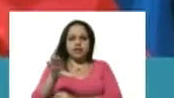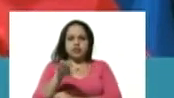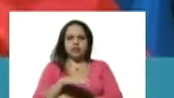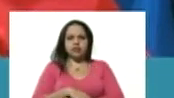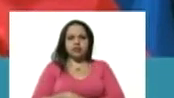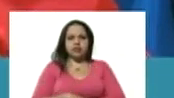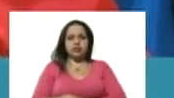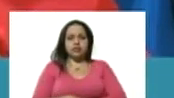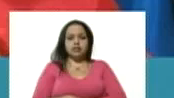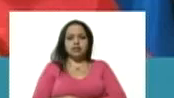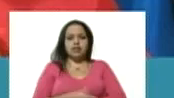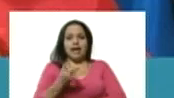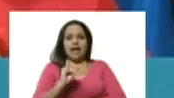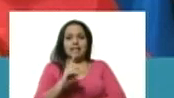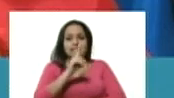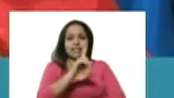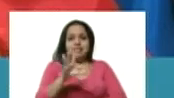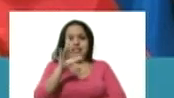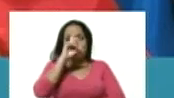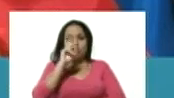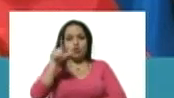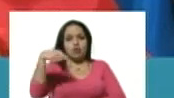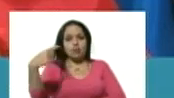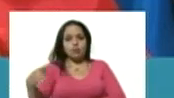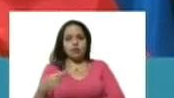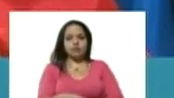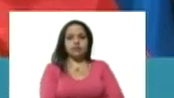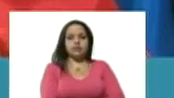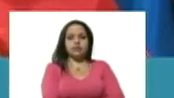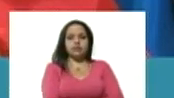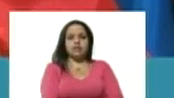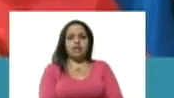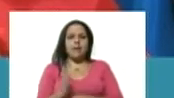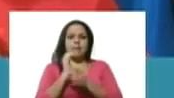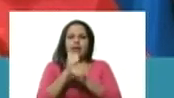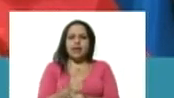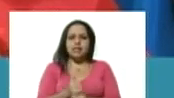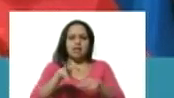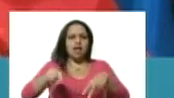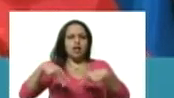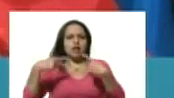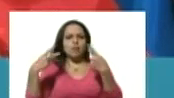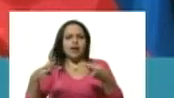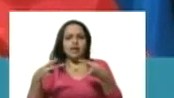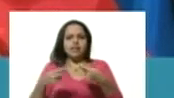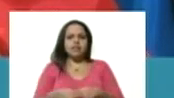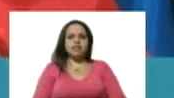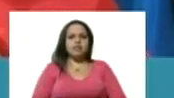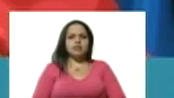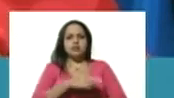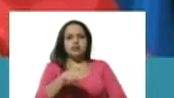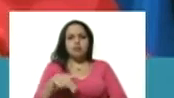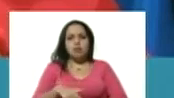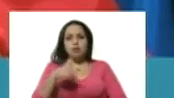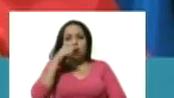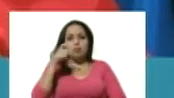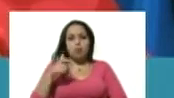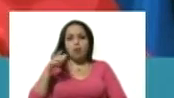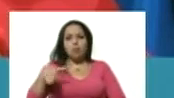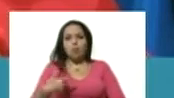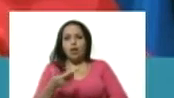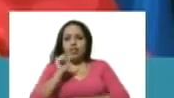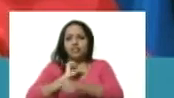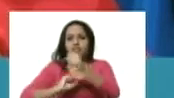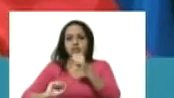Petrocaribe sea, 15 años después, la esperanza renovada de nuestros pueblos para enfrentar